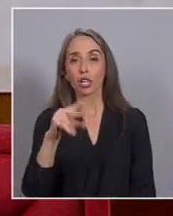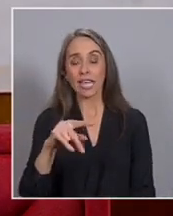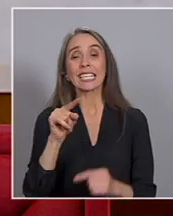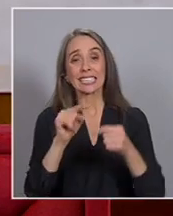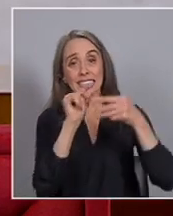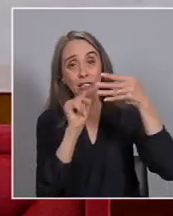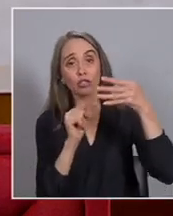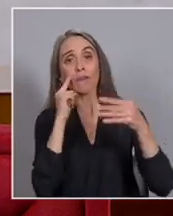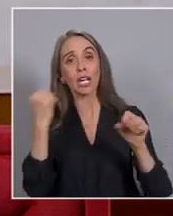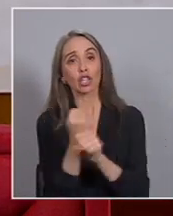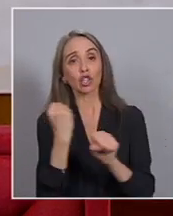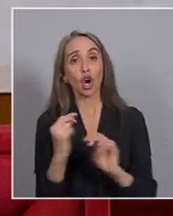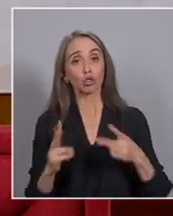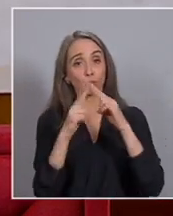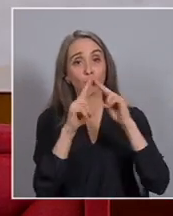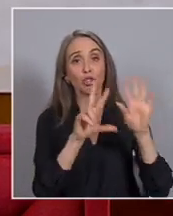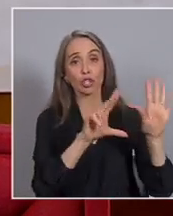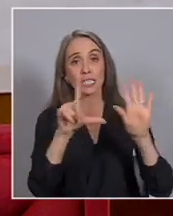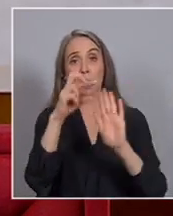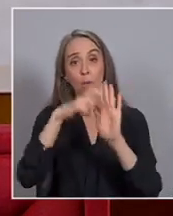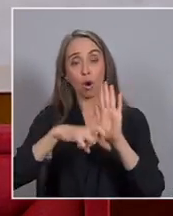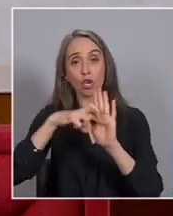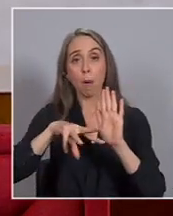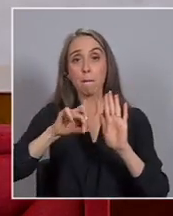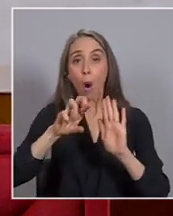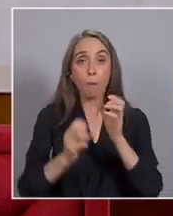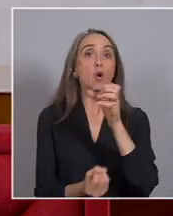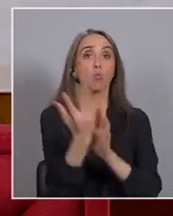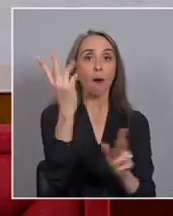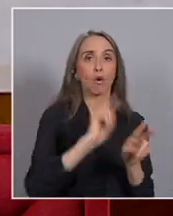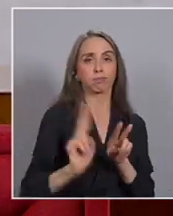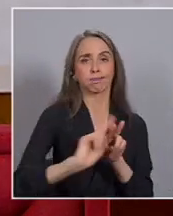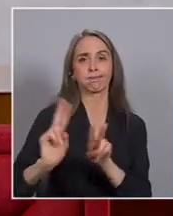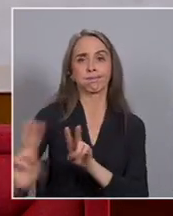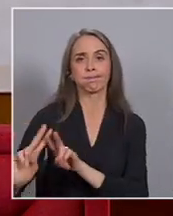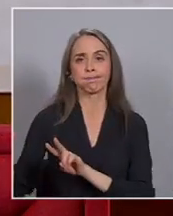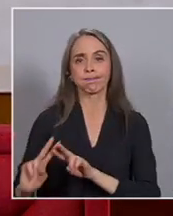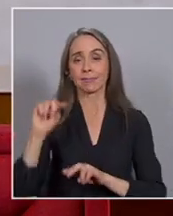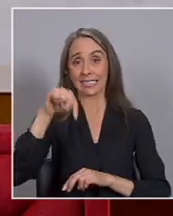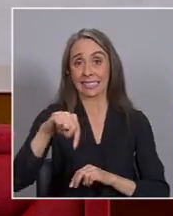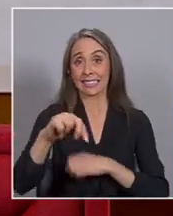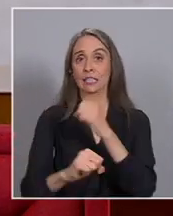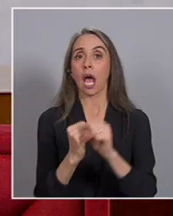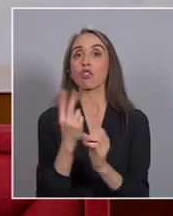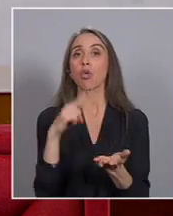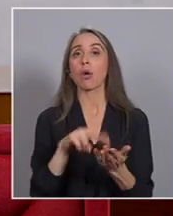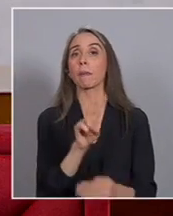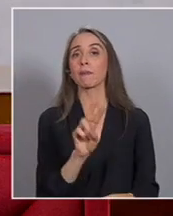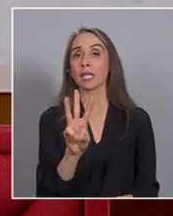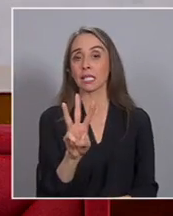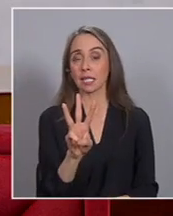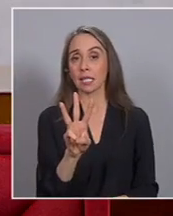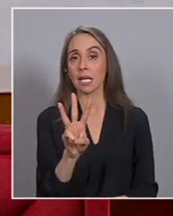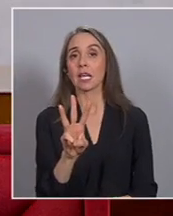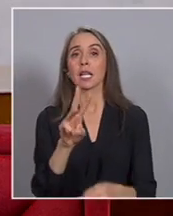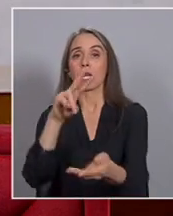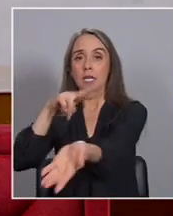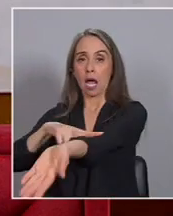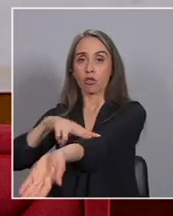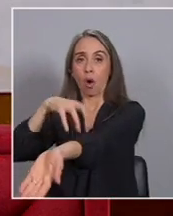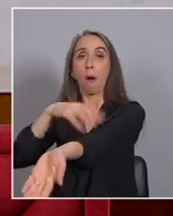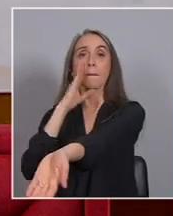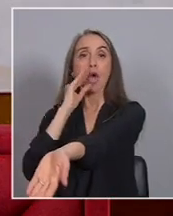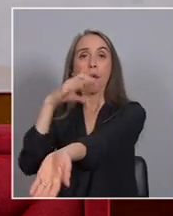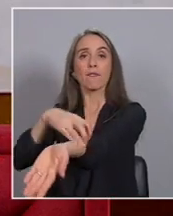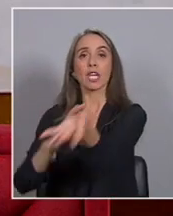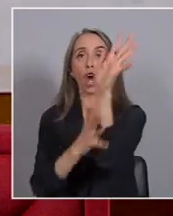solamente algunos ejemplos de 87 proyectos nuevos que estamos impulsando durante este 2023 para ambas regiones, desde